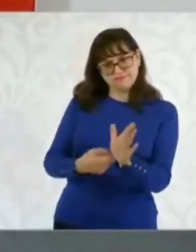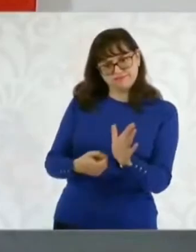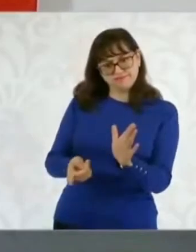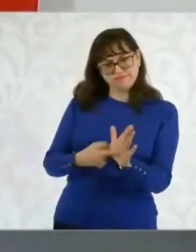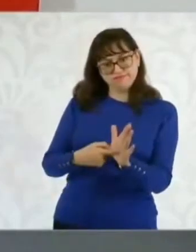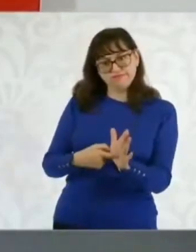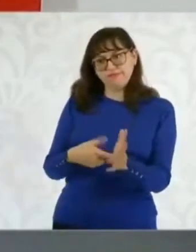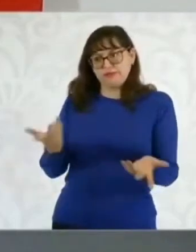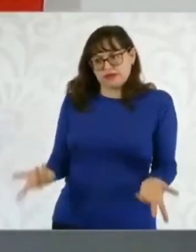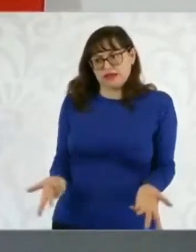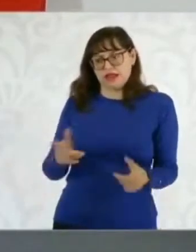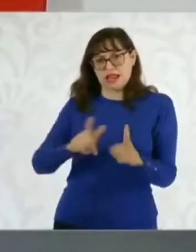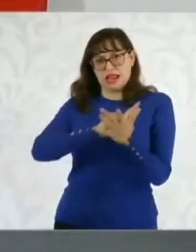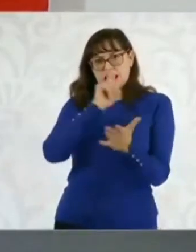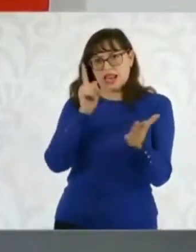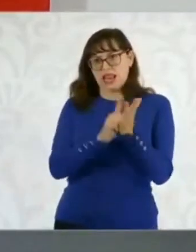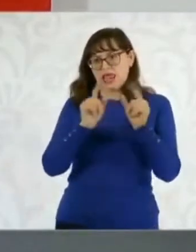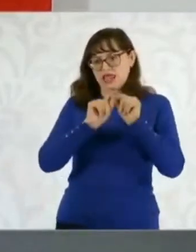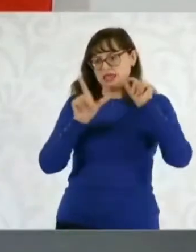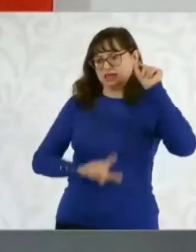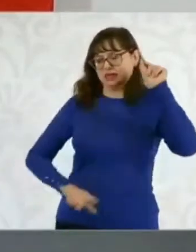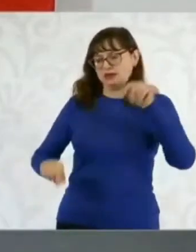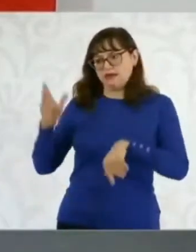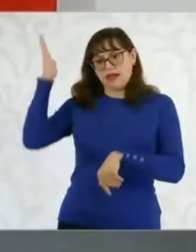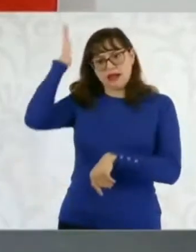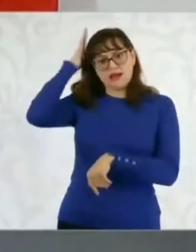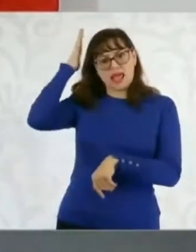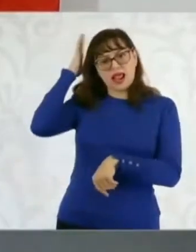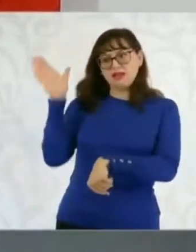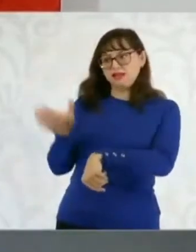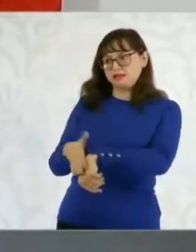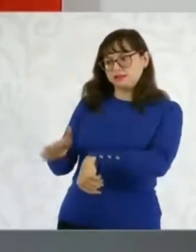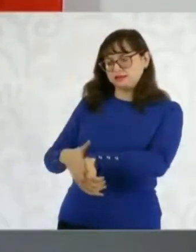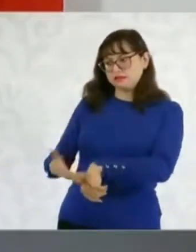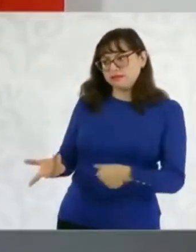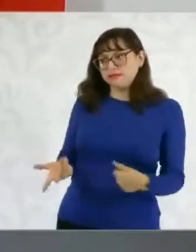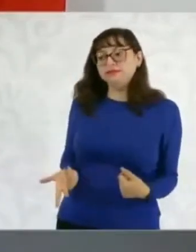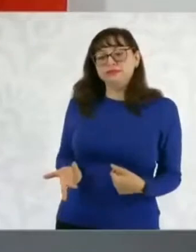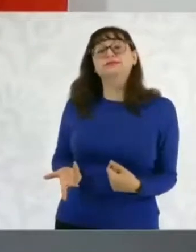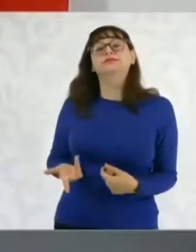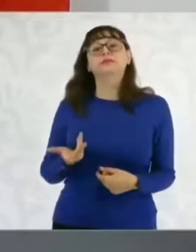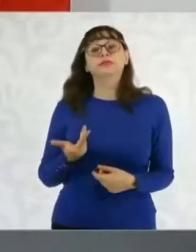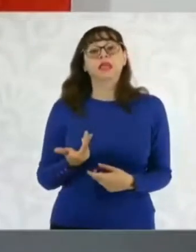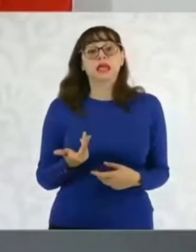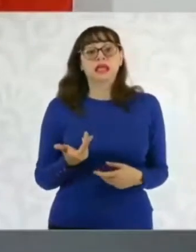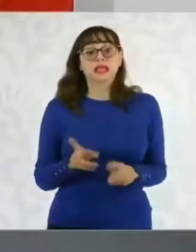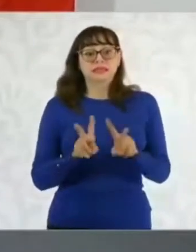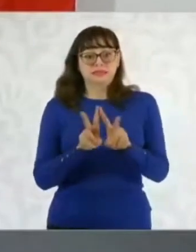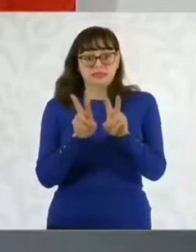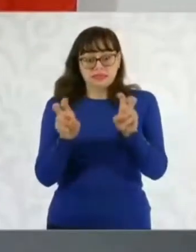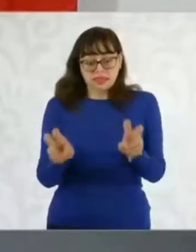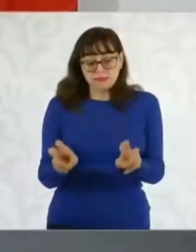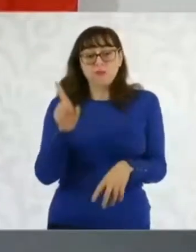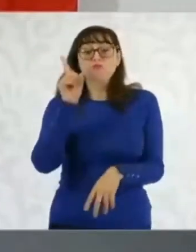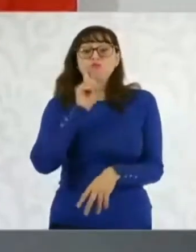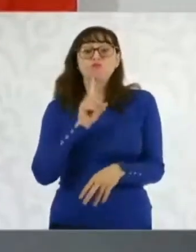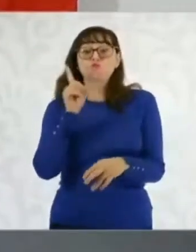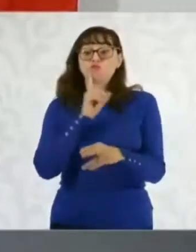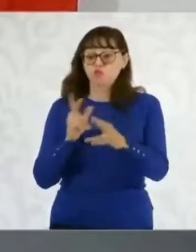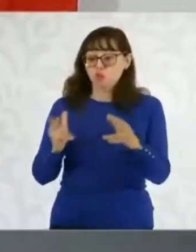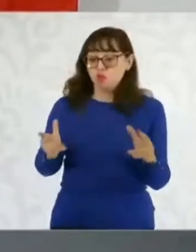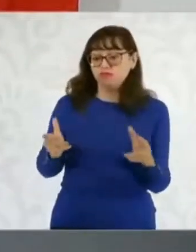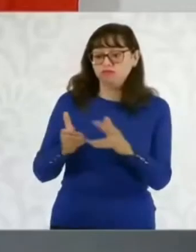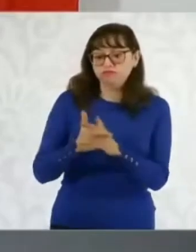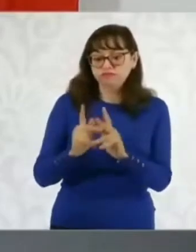las leyes generales para que sean modificadas. El feminicidio es un delito del fuero común, no por ello